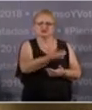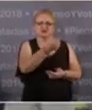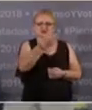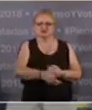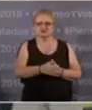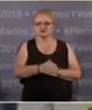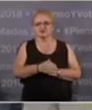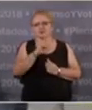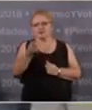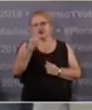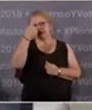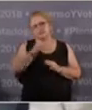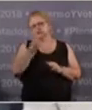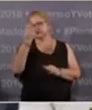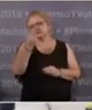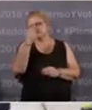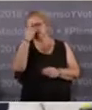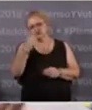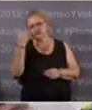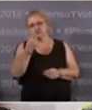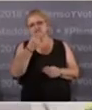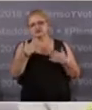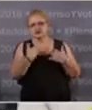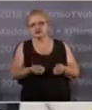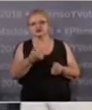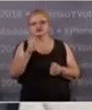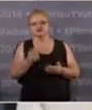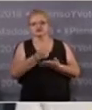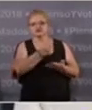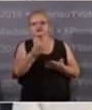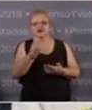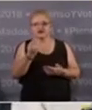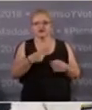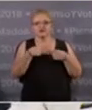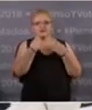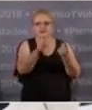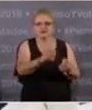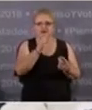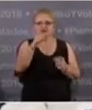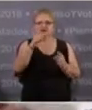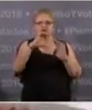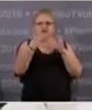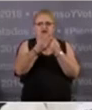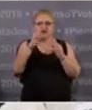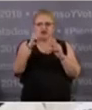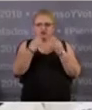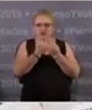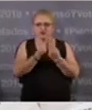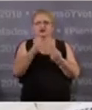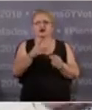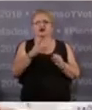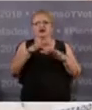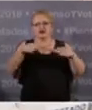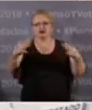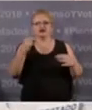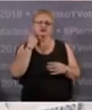Es muy simple. En el proceso de concepto, un tema es el recurso que emite el Congreso de la Unión, concretamente la Cámara de Diputados,